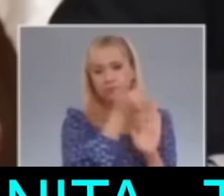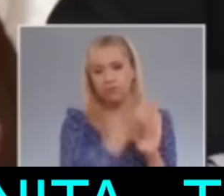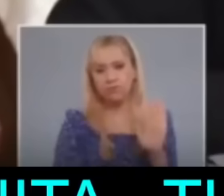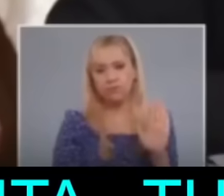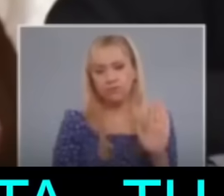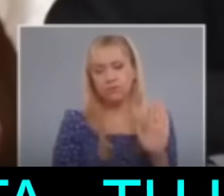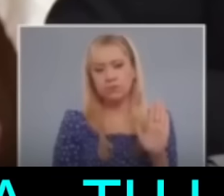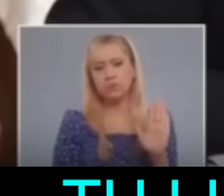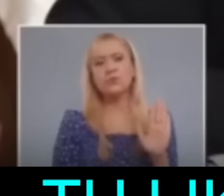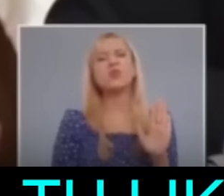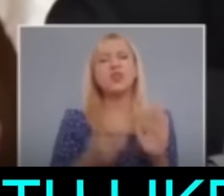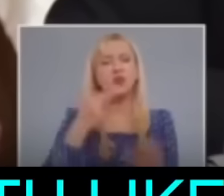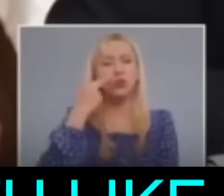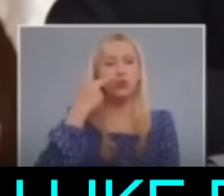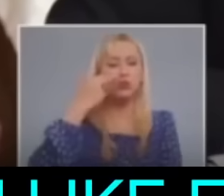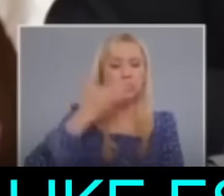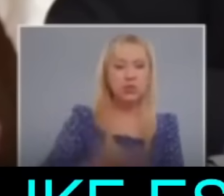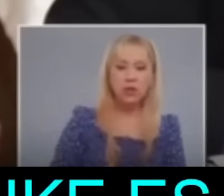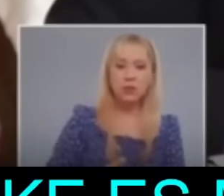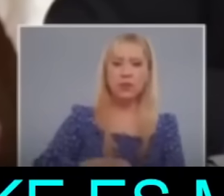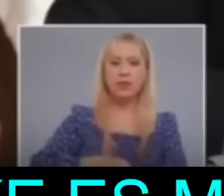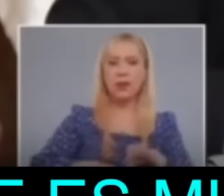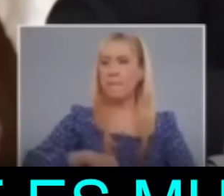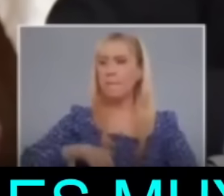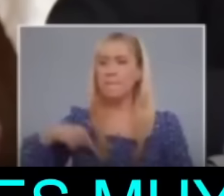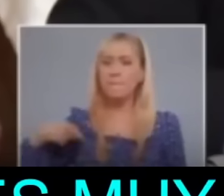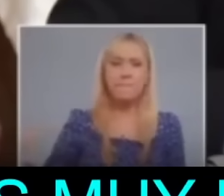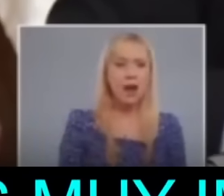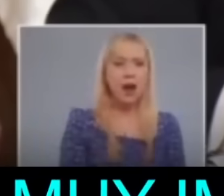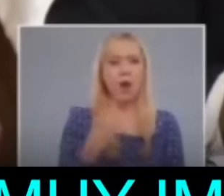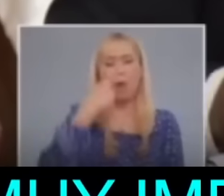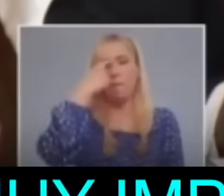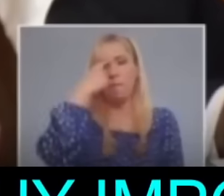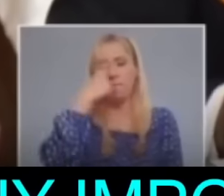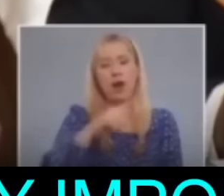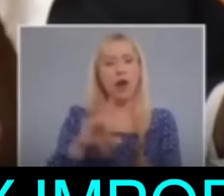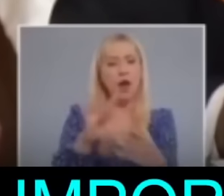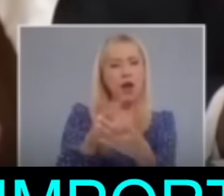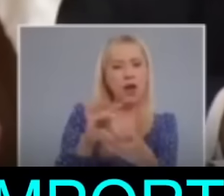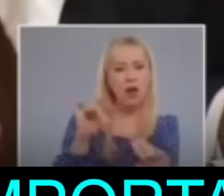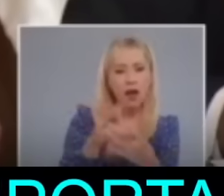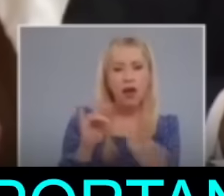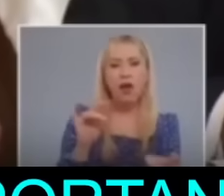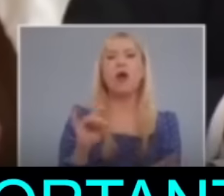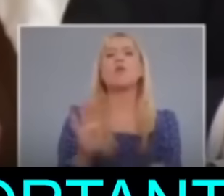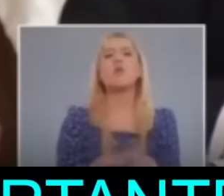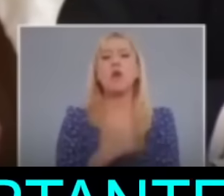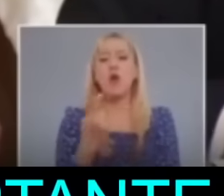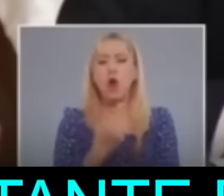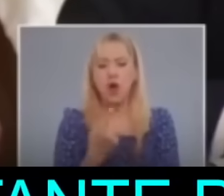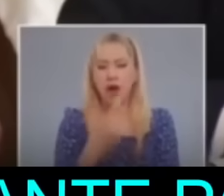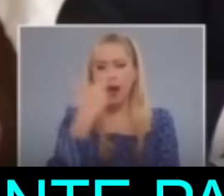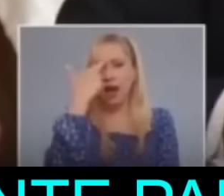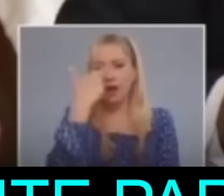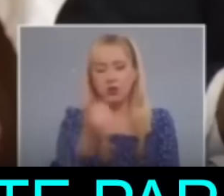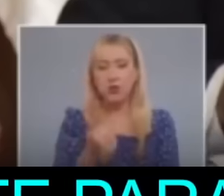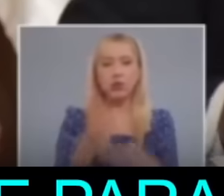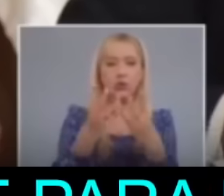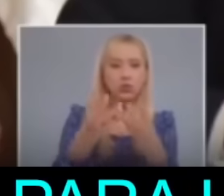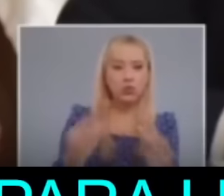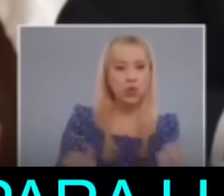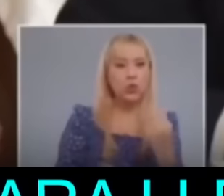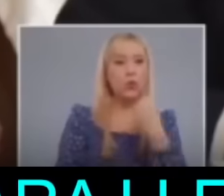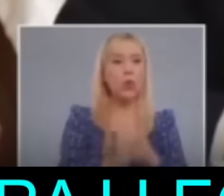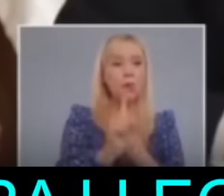responsabilidad dar buenas razones para solucionar problemáticas específicas y